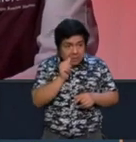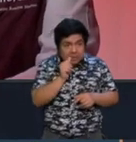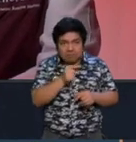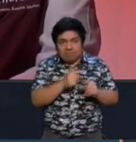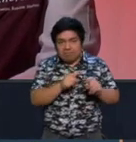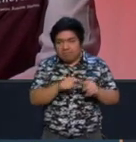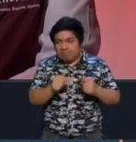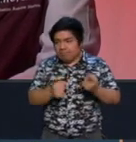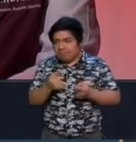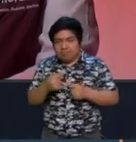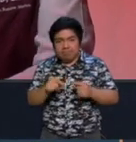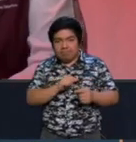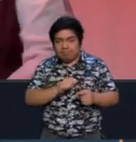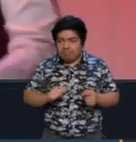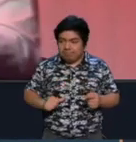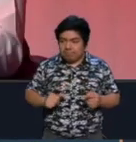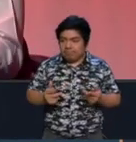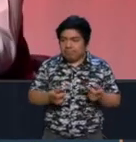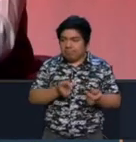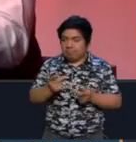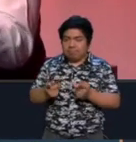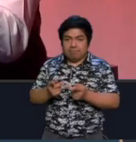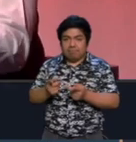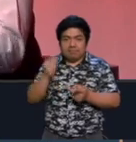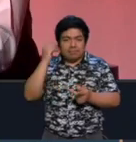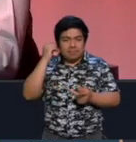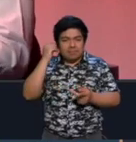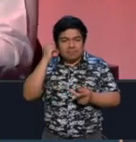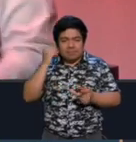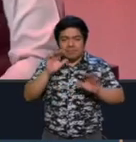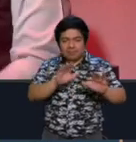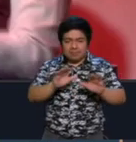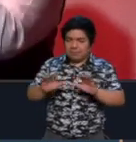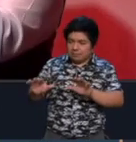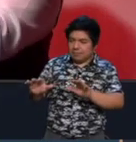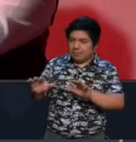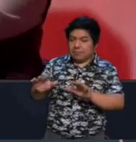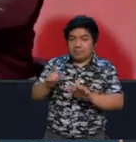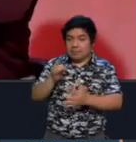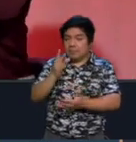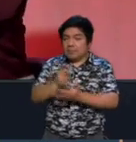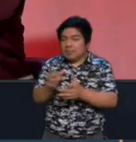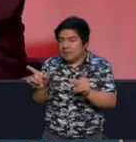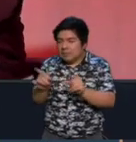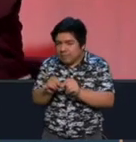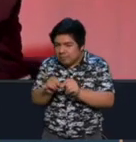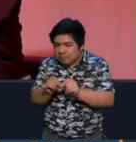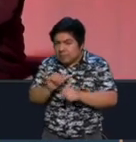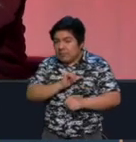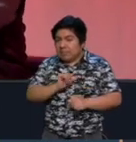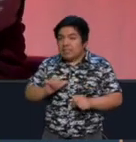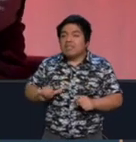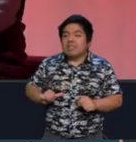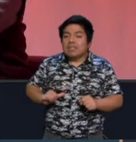en otras alcaldías. Así es que Contrasta por lo que favor, gasta cada no le alcalde mientas para a la hacer- gente No, así. Sebastián. Y solo por último, Estudia. las